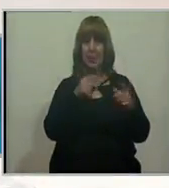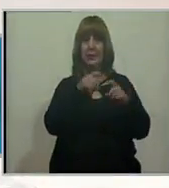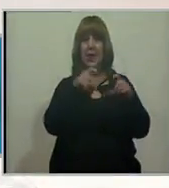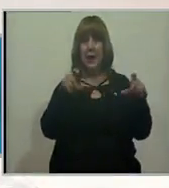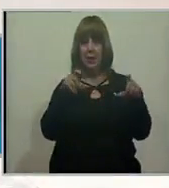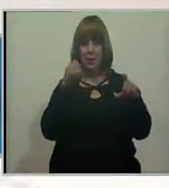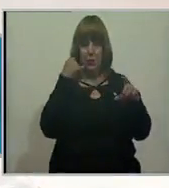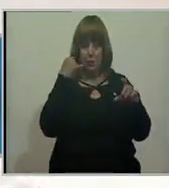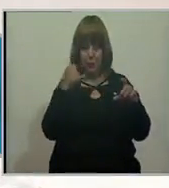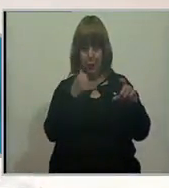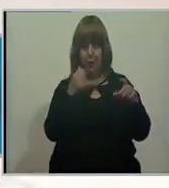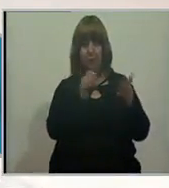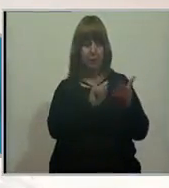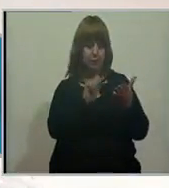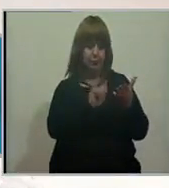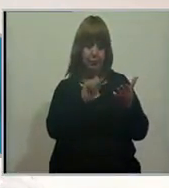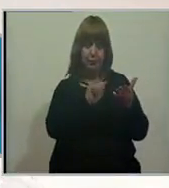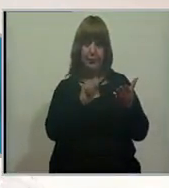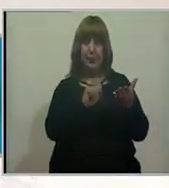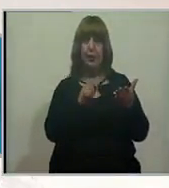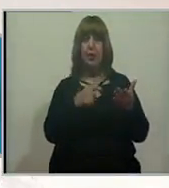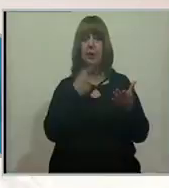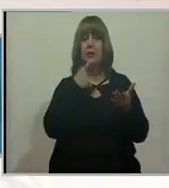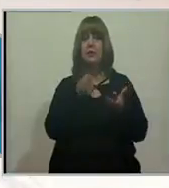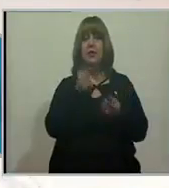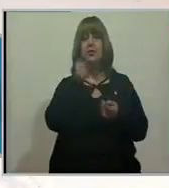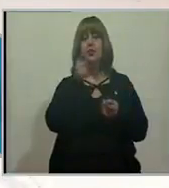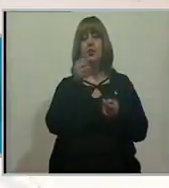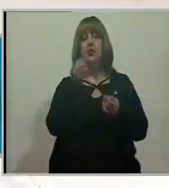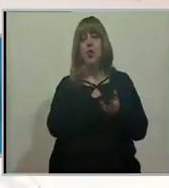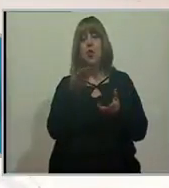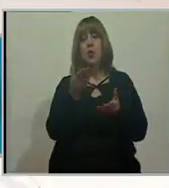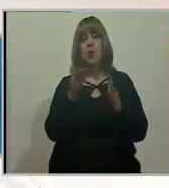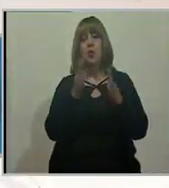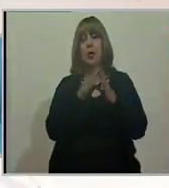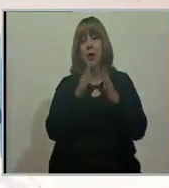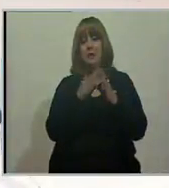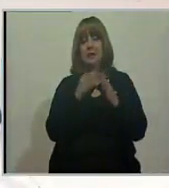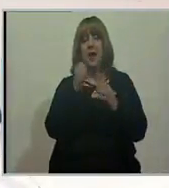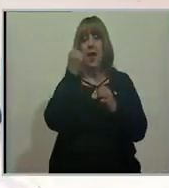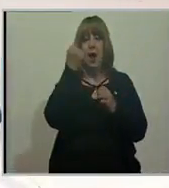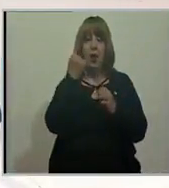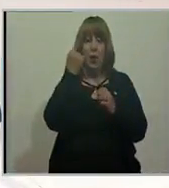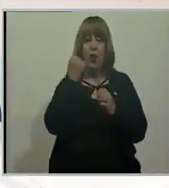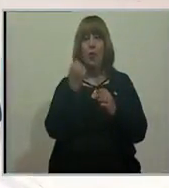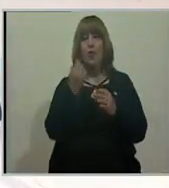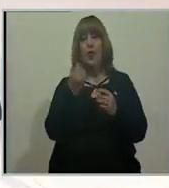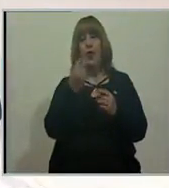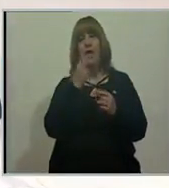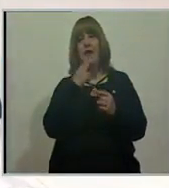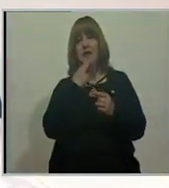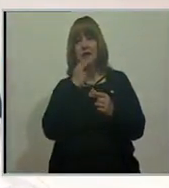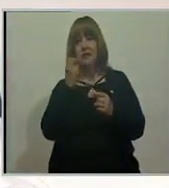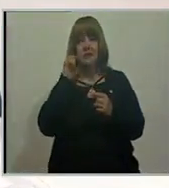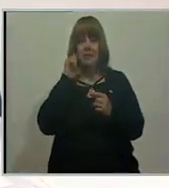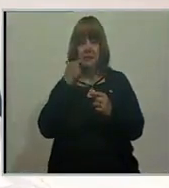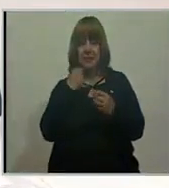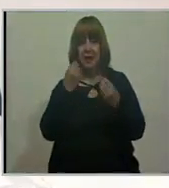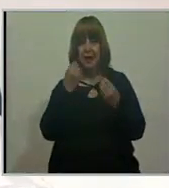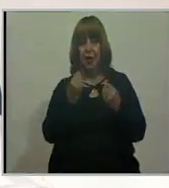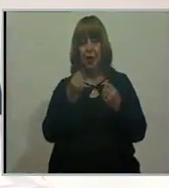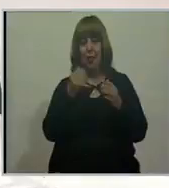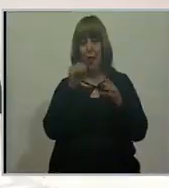2613-37-7500. La propuesta de Ricardo era cómo haces para ahorrar en casa, de tanta electricidad como gas. Hablando de